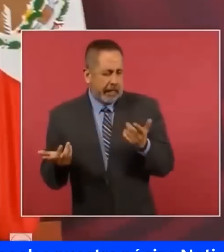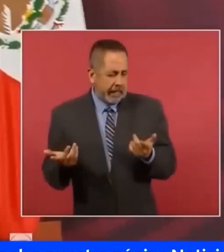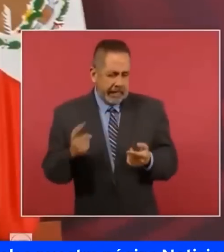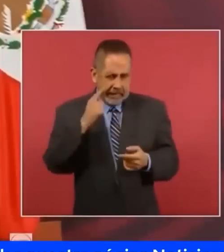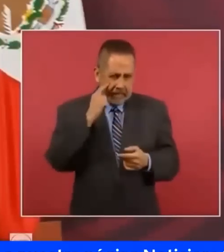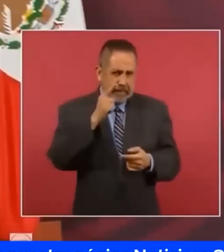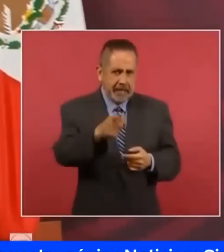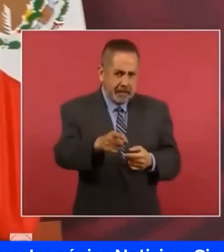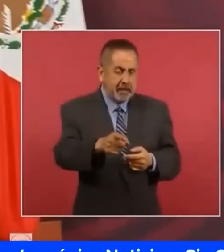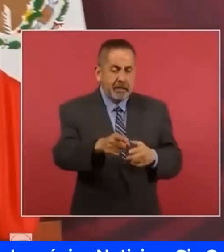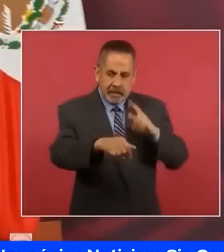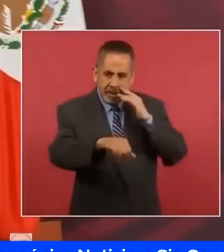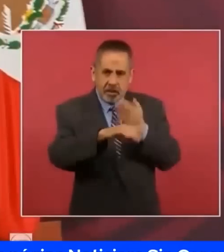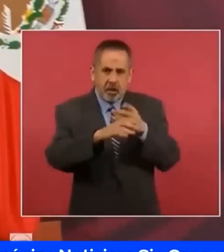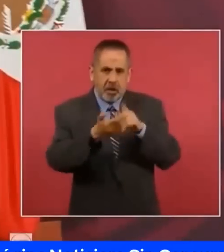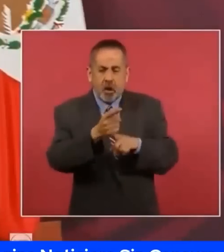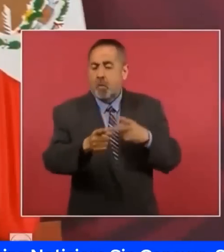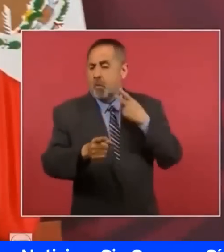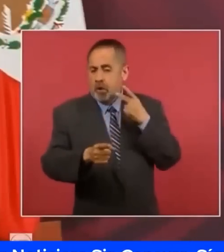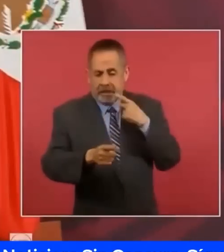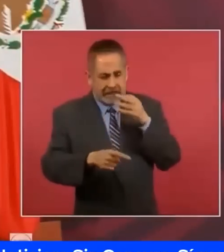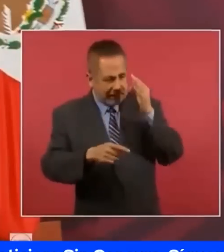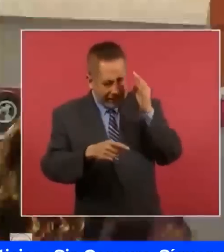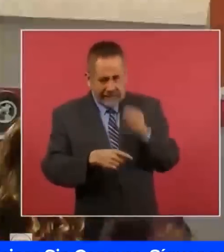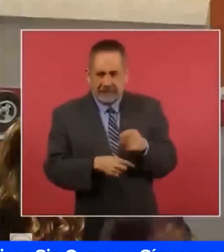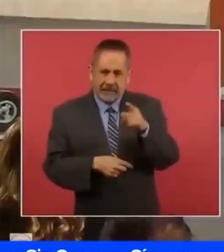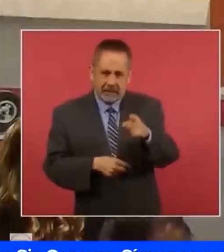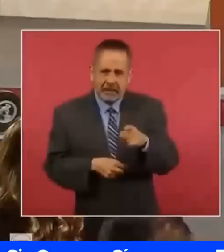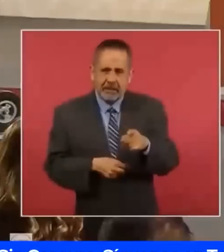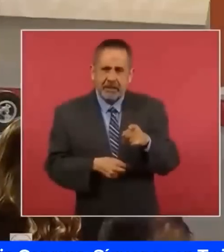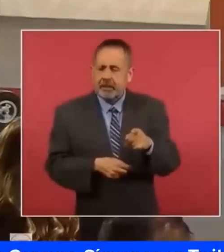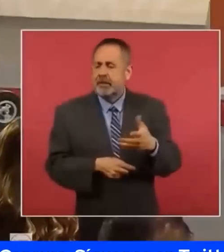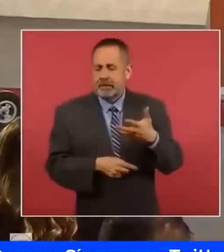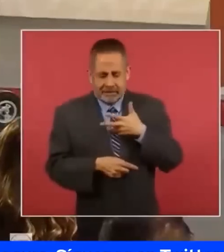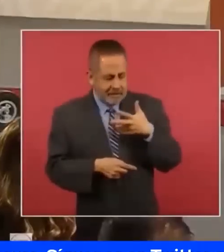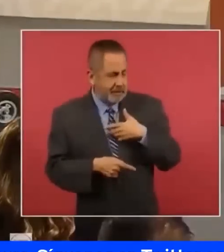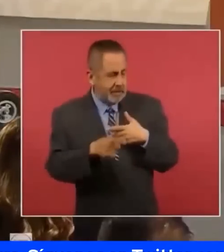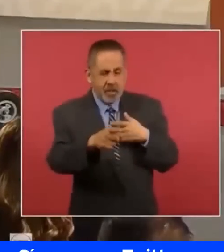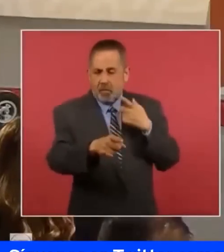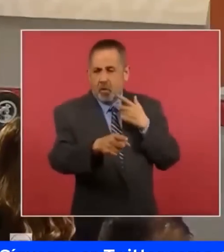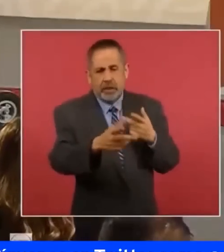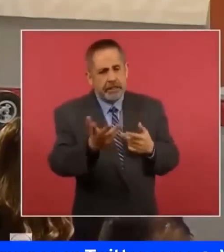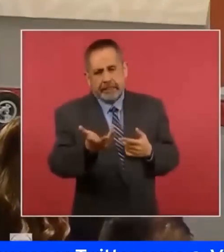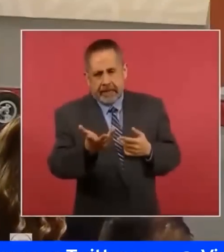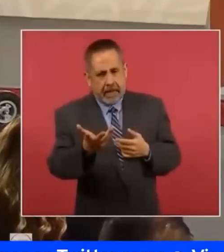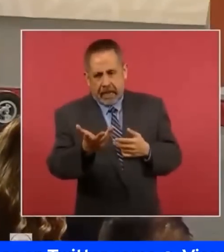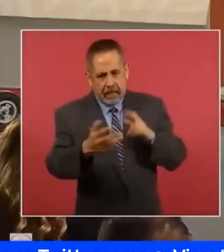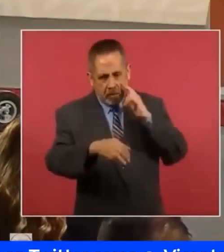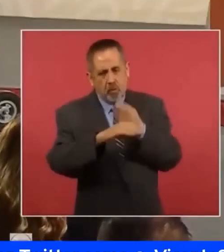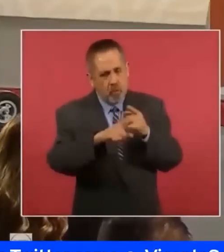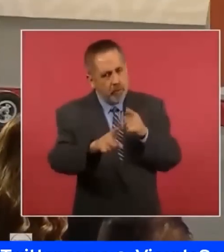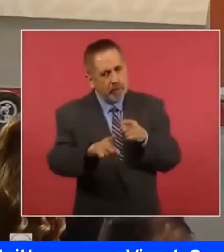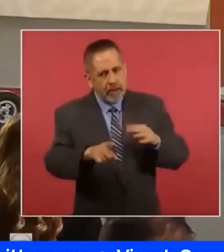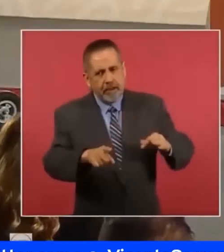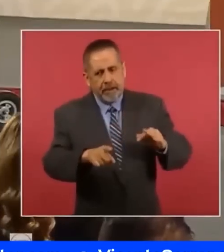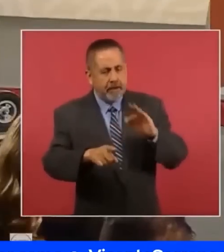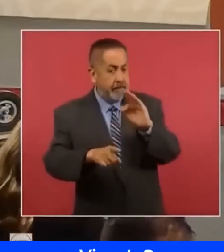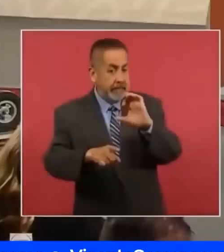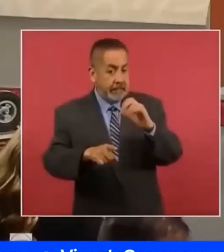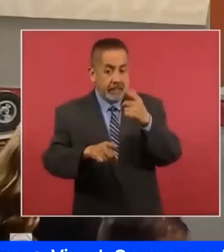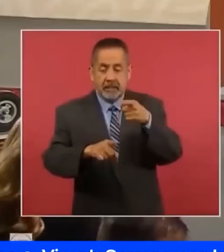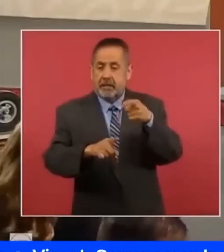una responsabilidad política y sí tiene, o sea, sí es